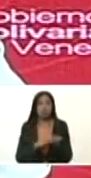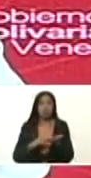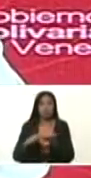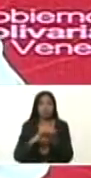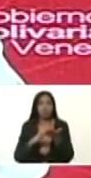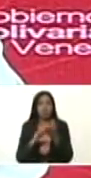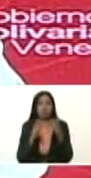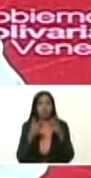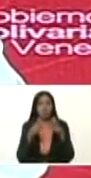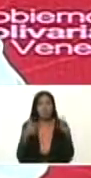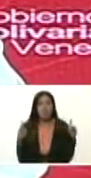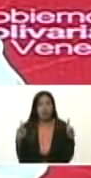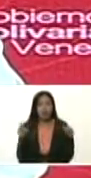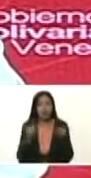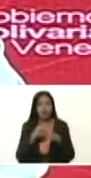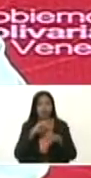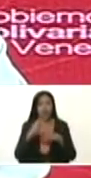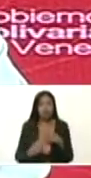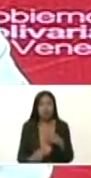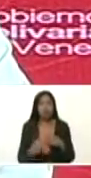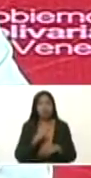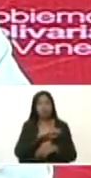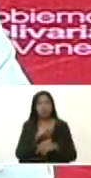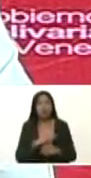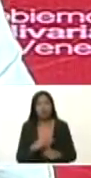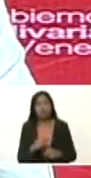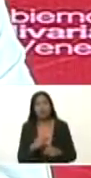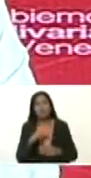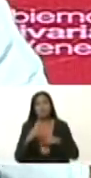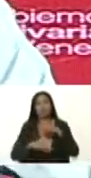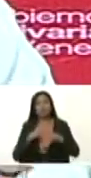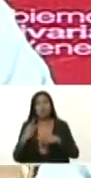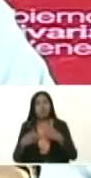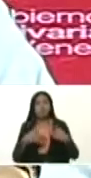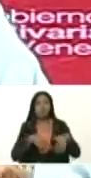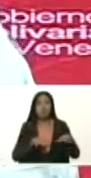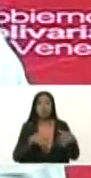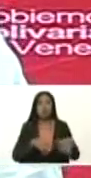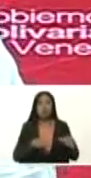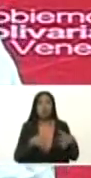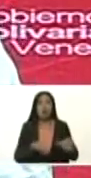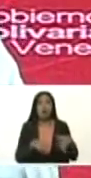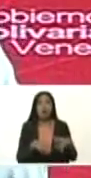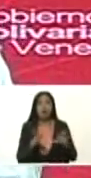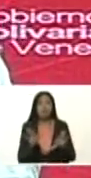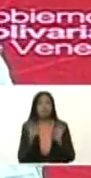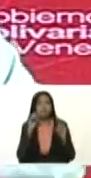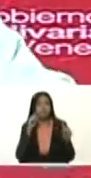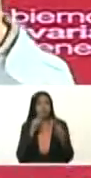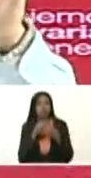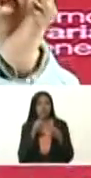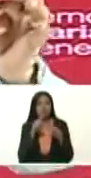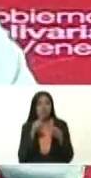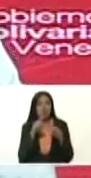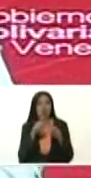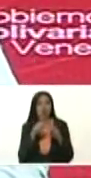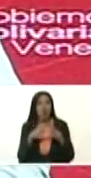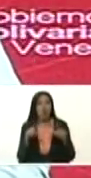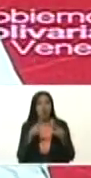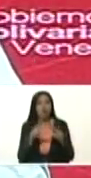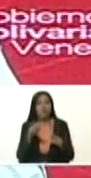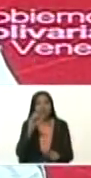y expansión de las fuerzas productivas de Guayana? Y en específico después, de